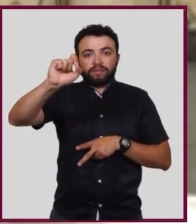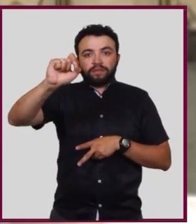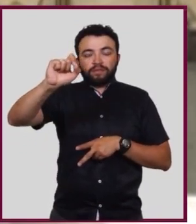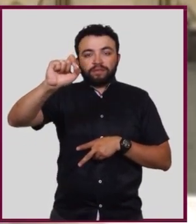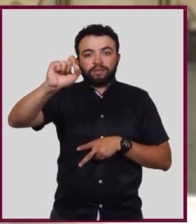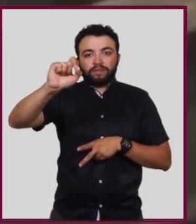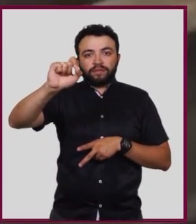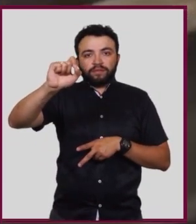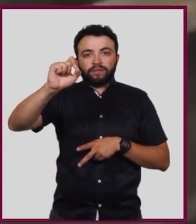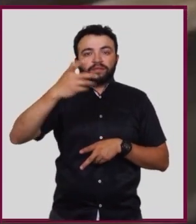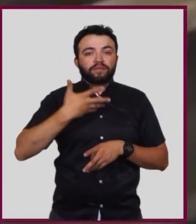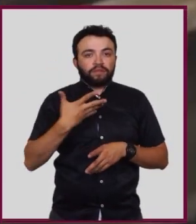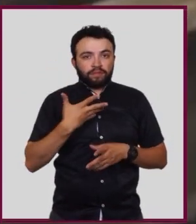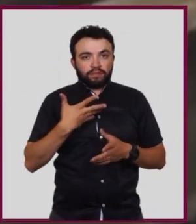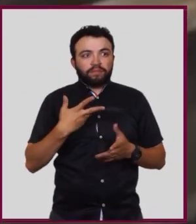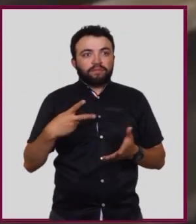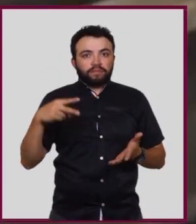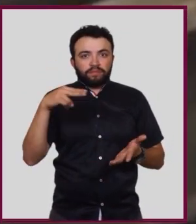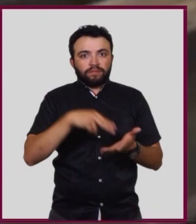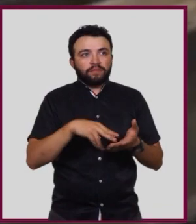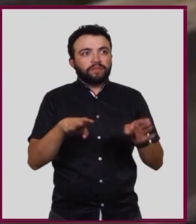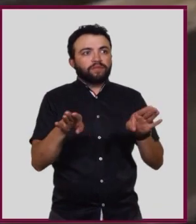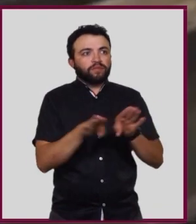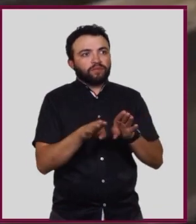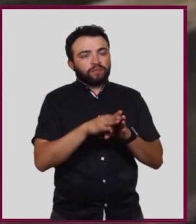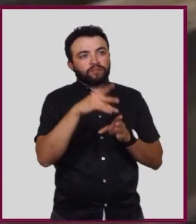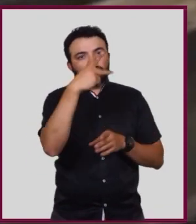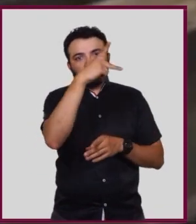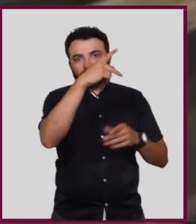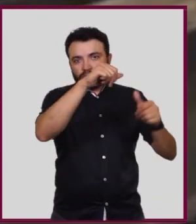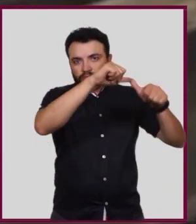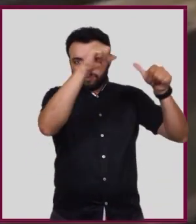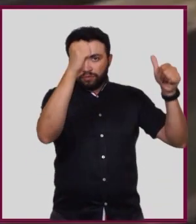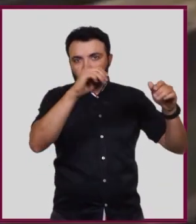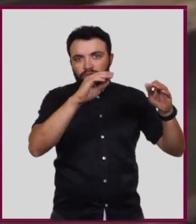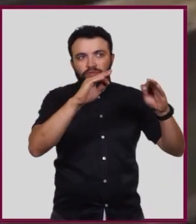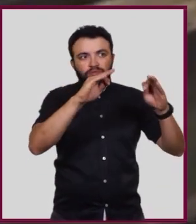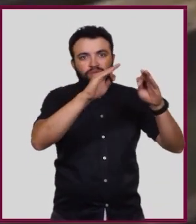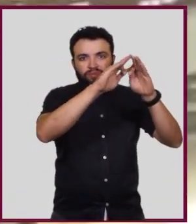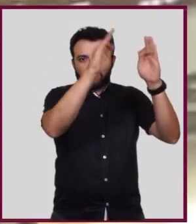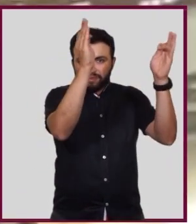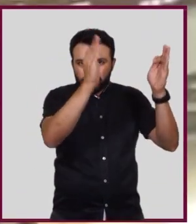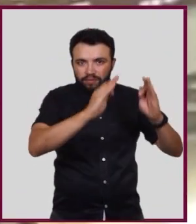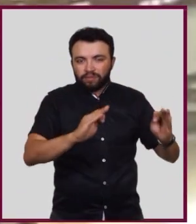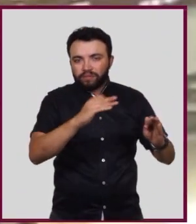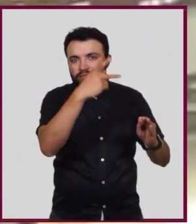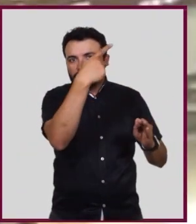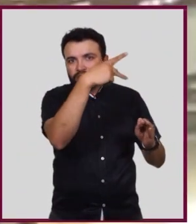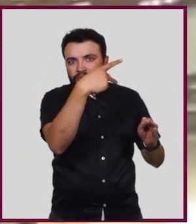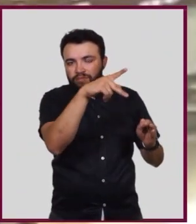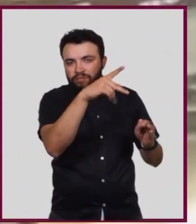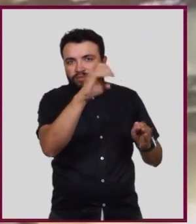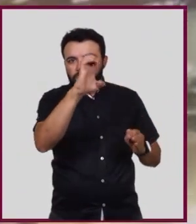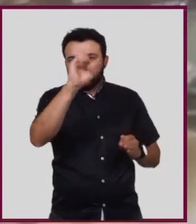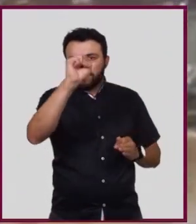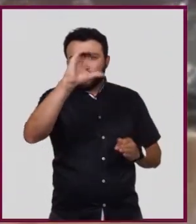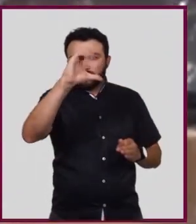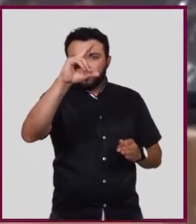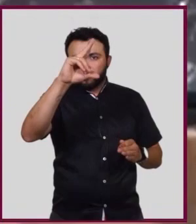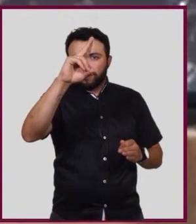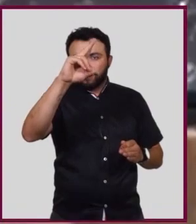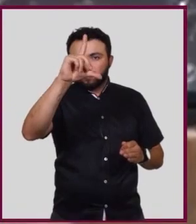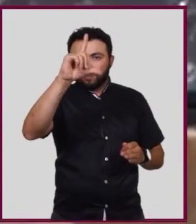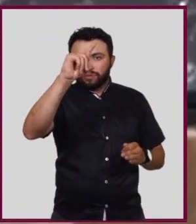un cuestionamiento a la escultura, al estatismo de la escultura.